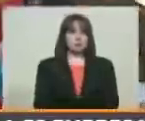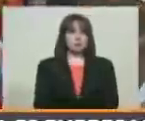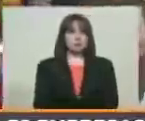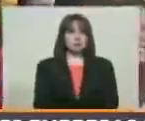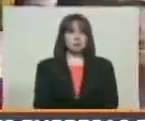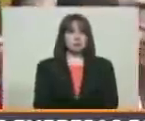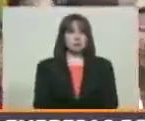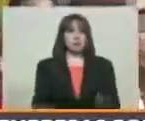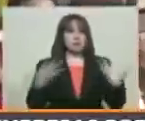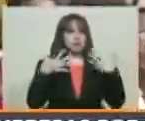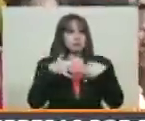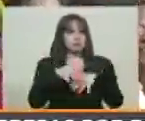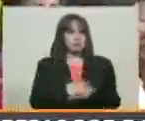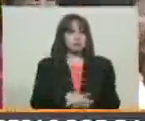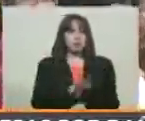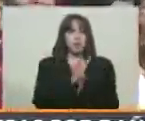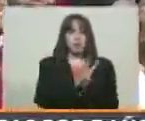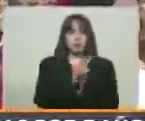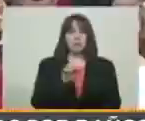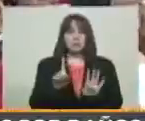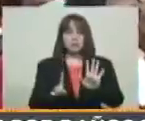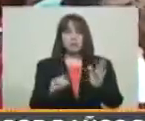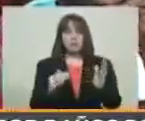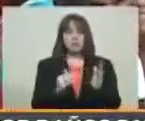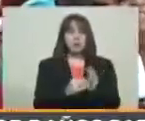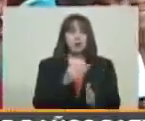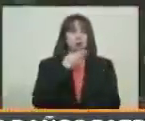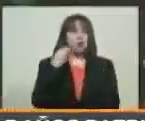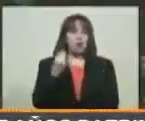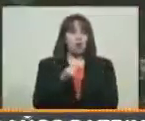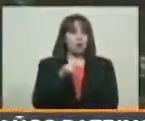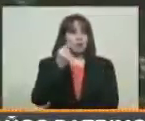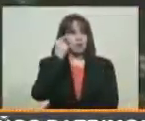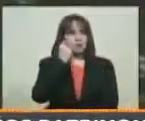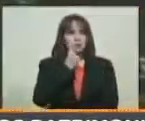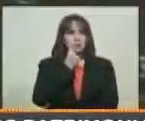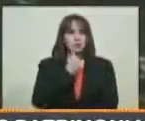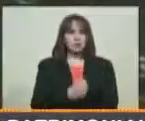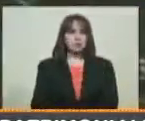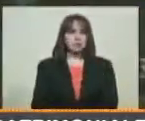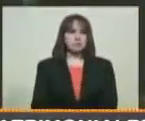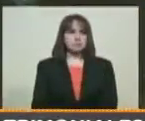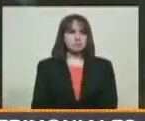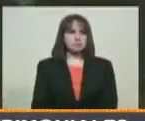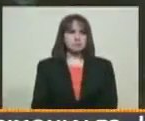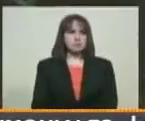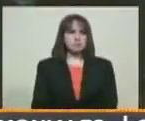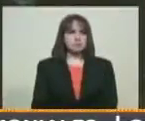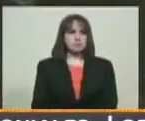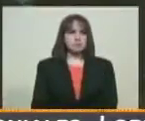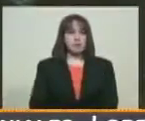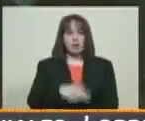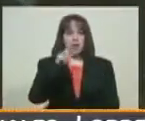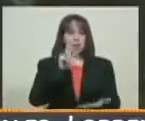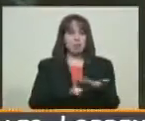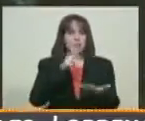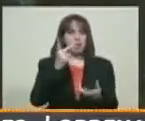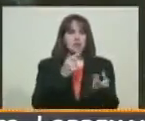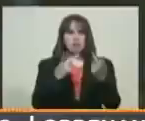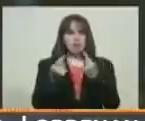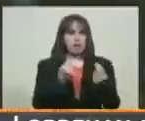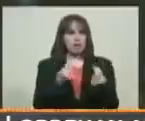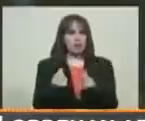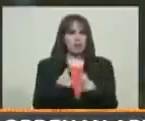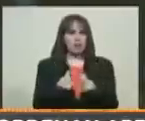Hemos incorporado 46 mil jóvenes del Estado Sucre y he aprobado los recursos para